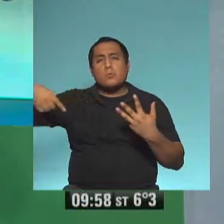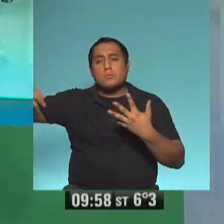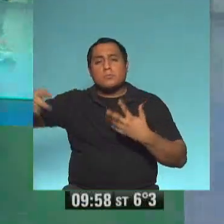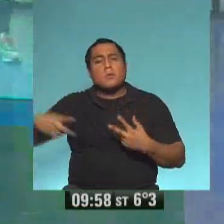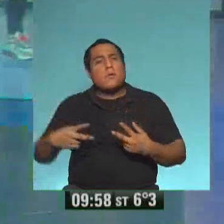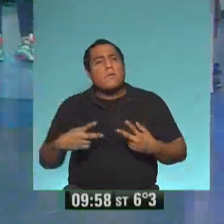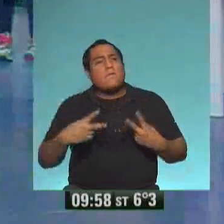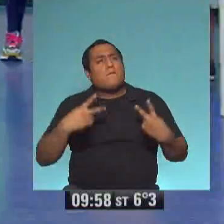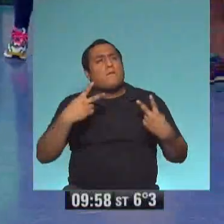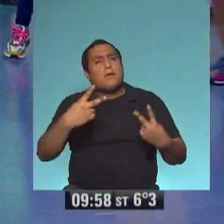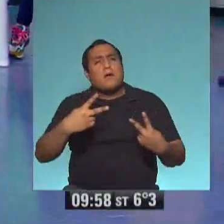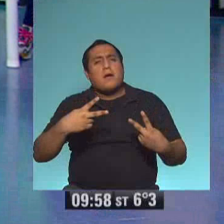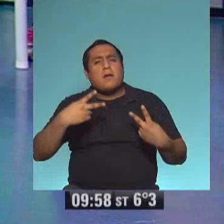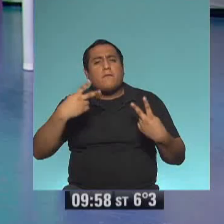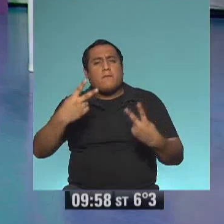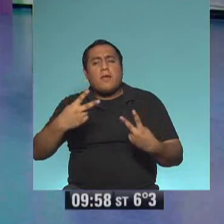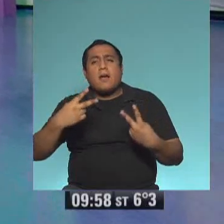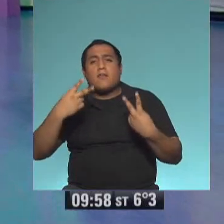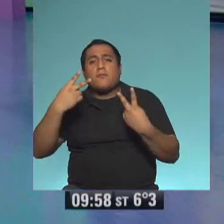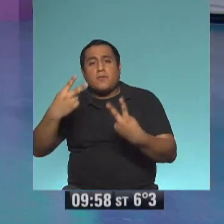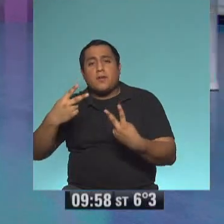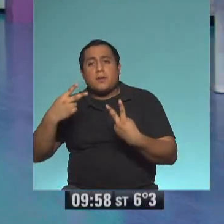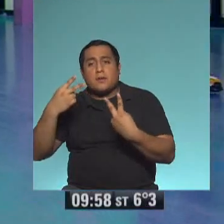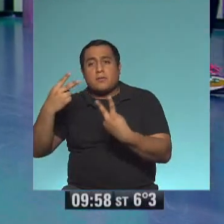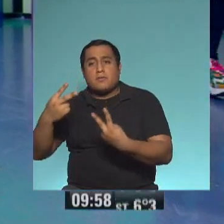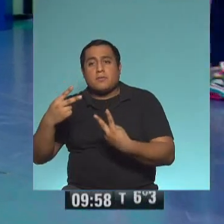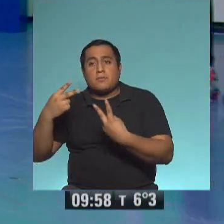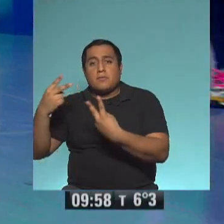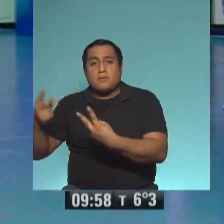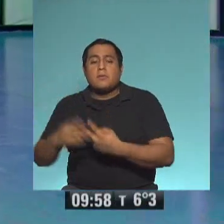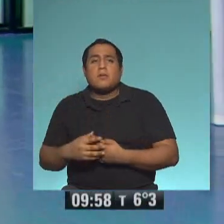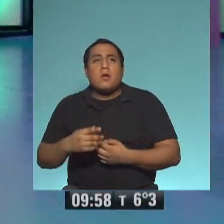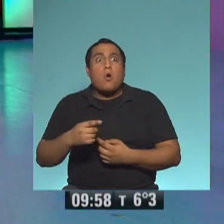acá y aparecen otras